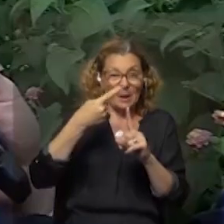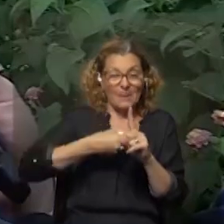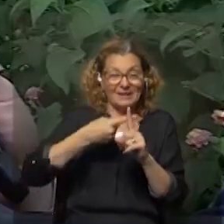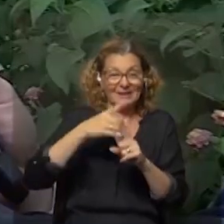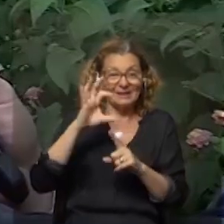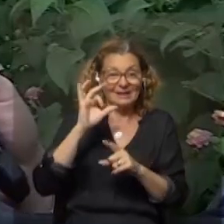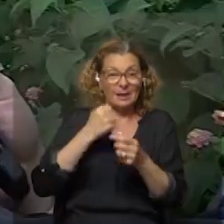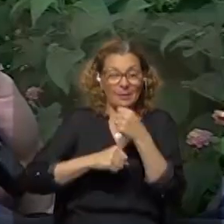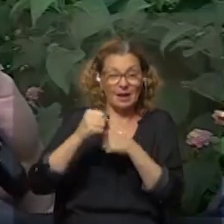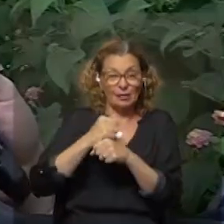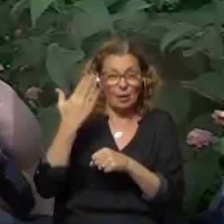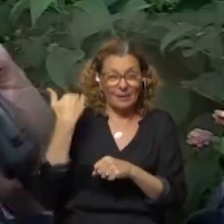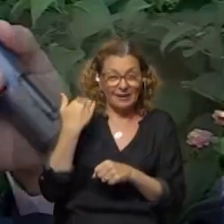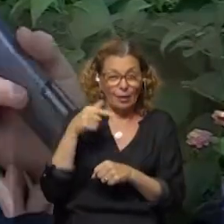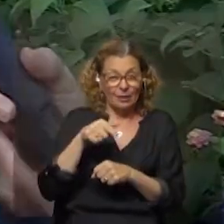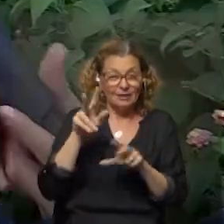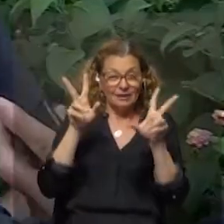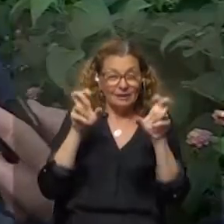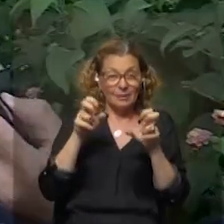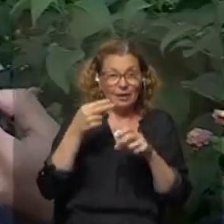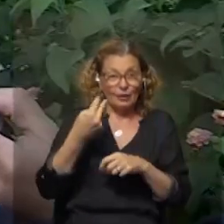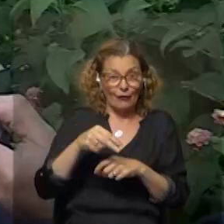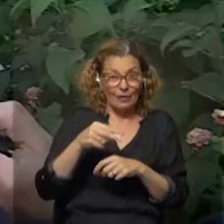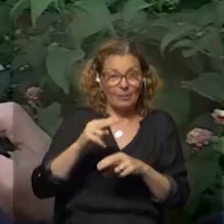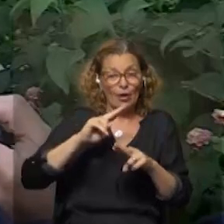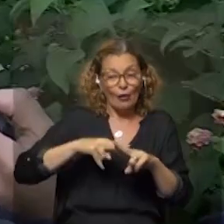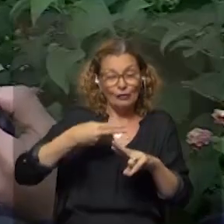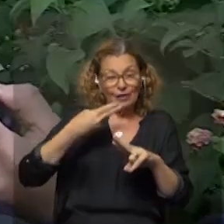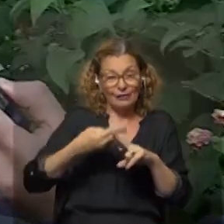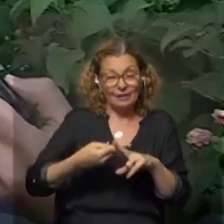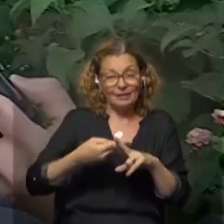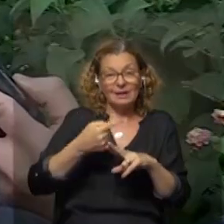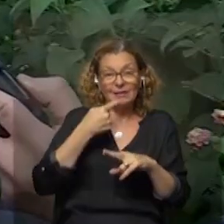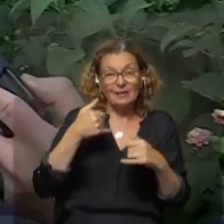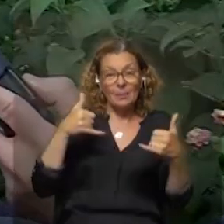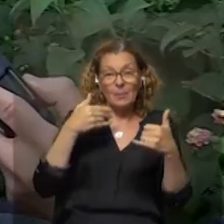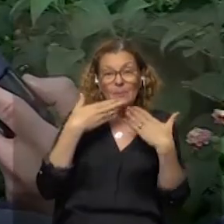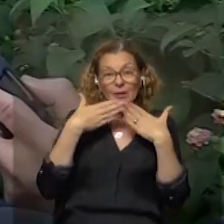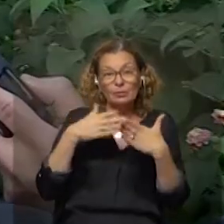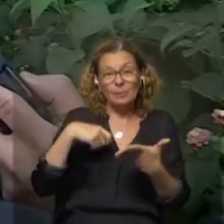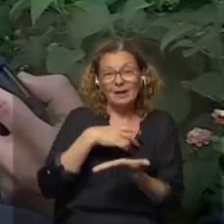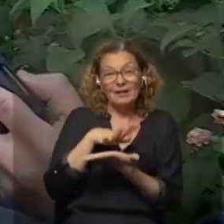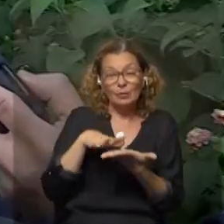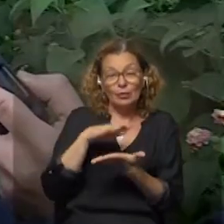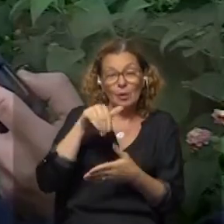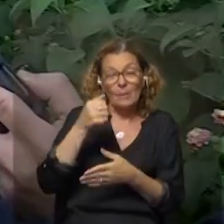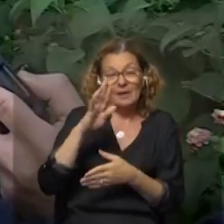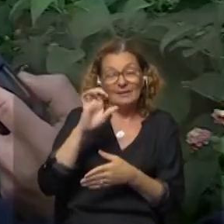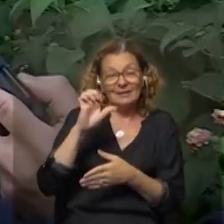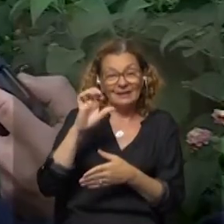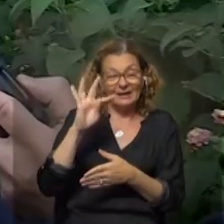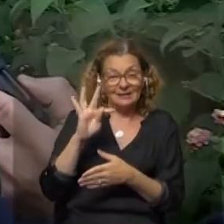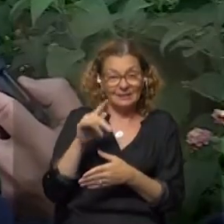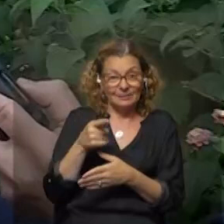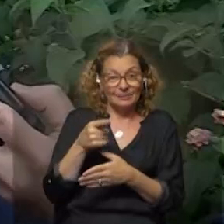año pasado sobre el tema marcet y en noviembre nuevamente en donde Massiel le pregunta a H por la situación de Marcel y